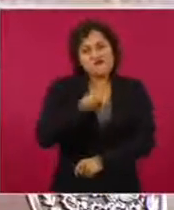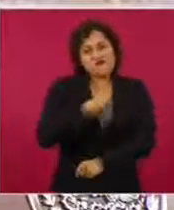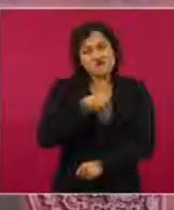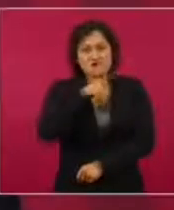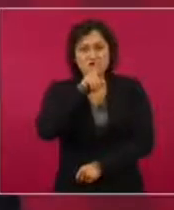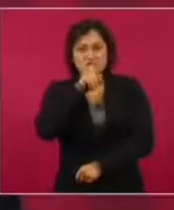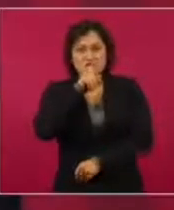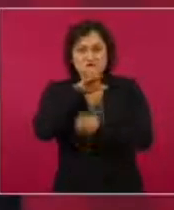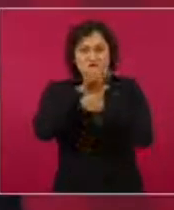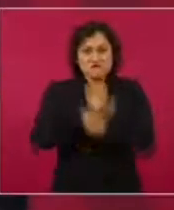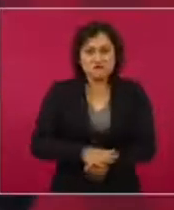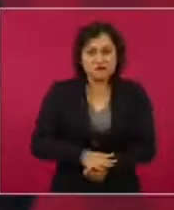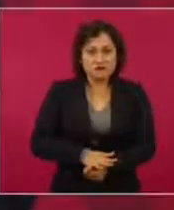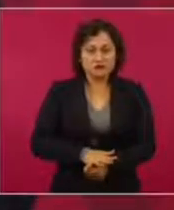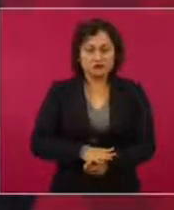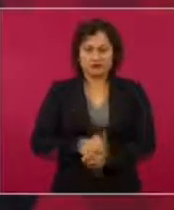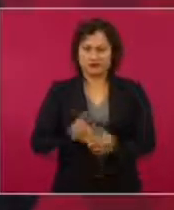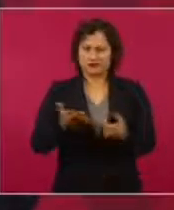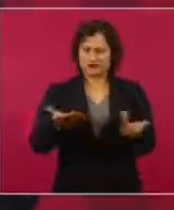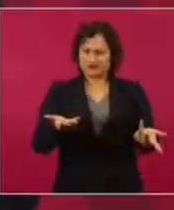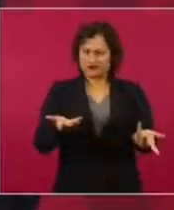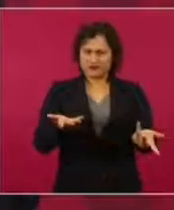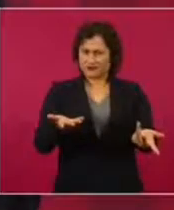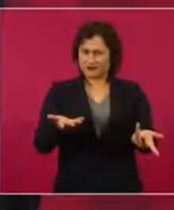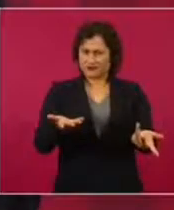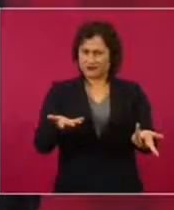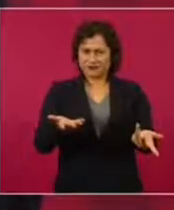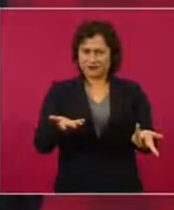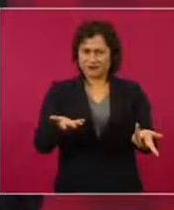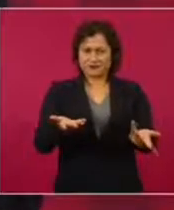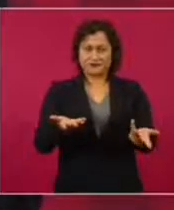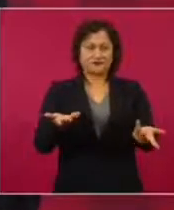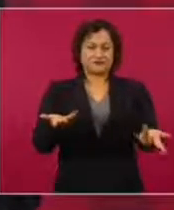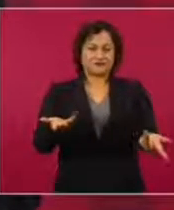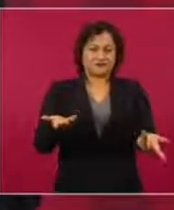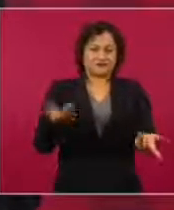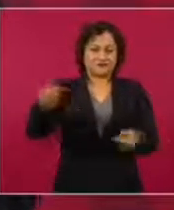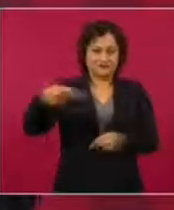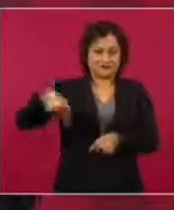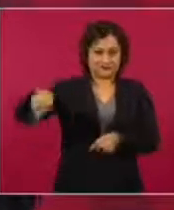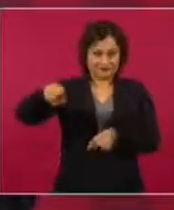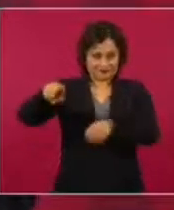Y un periodista de ese equipo